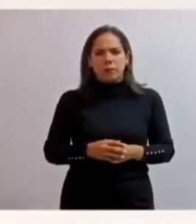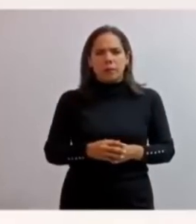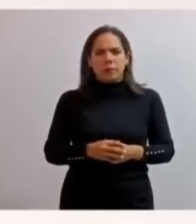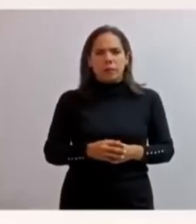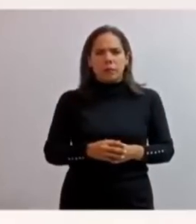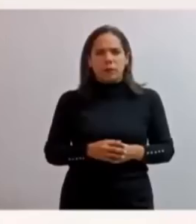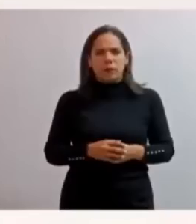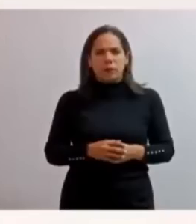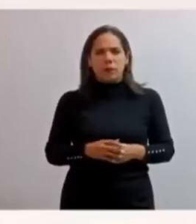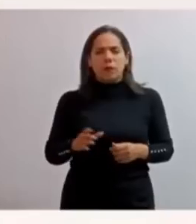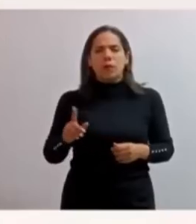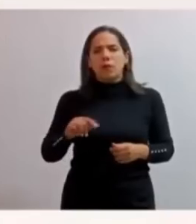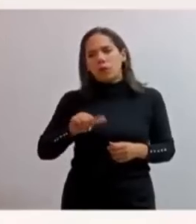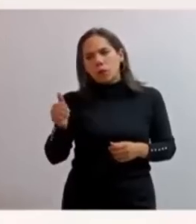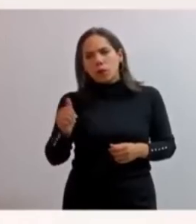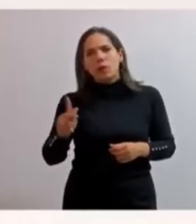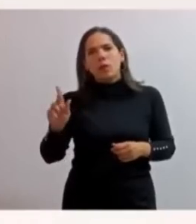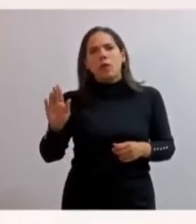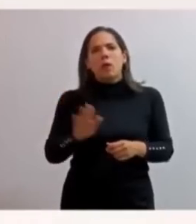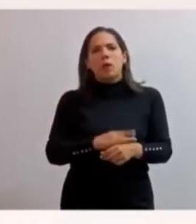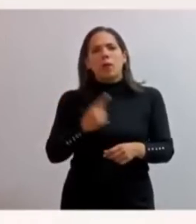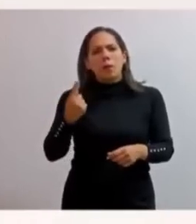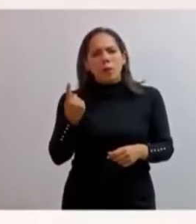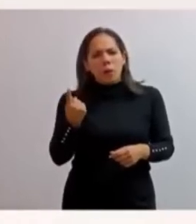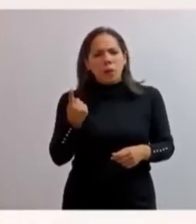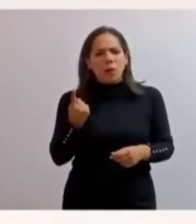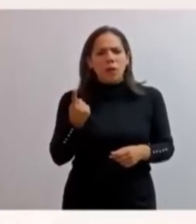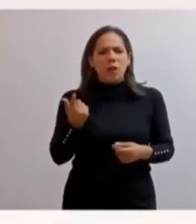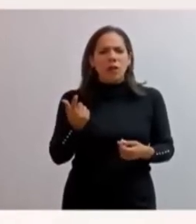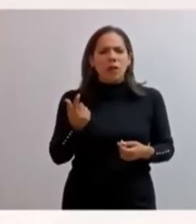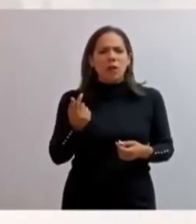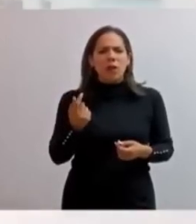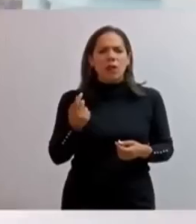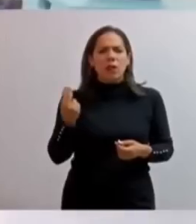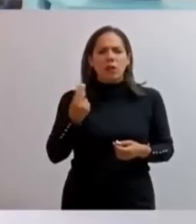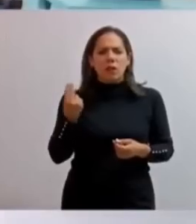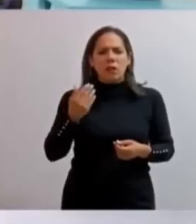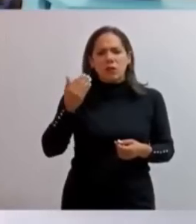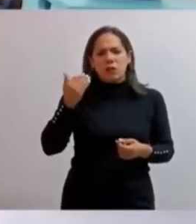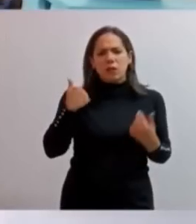qué se considera necesario un programa analítico por escuela?